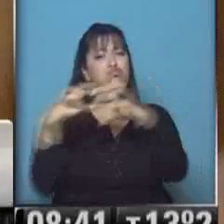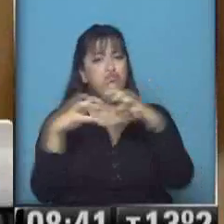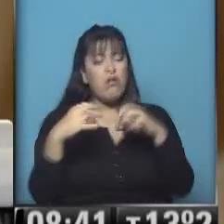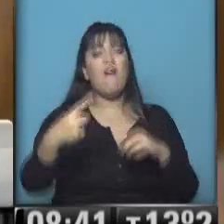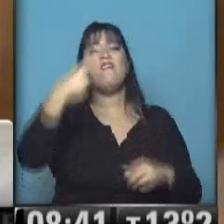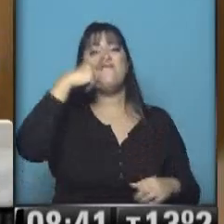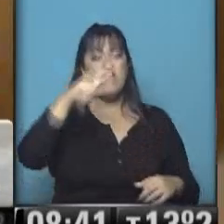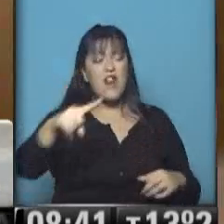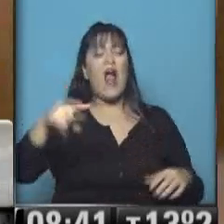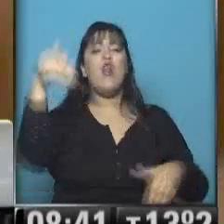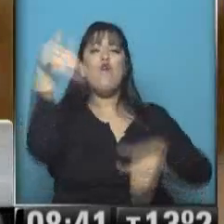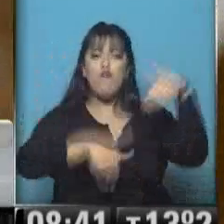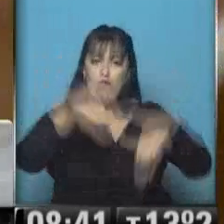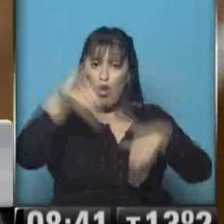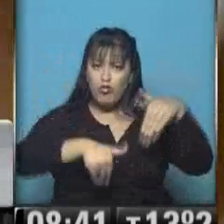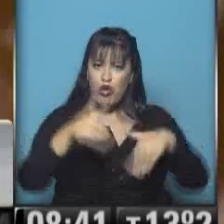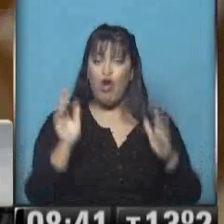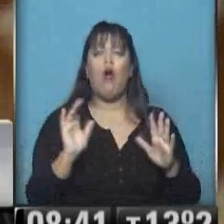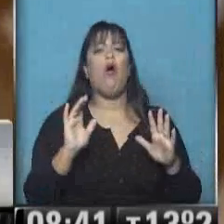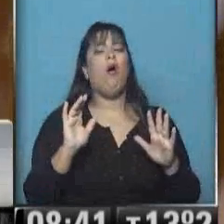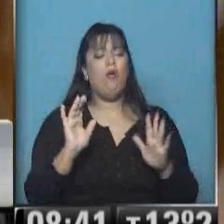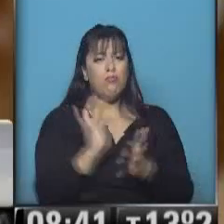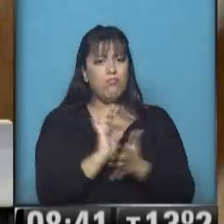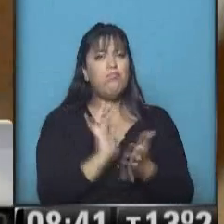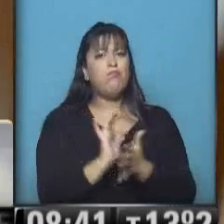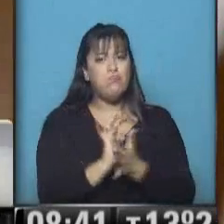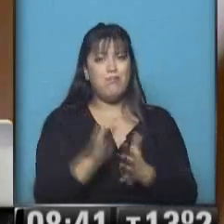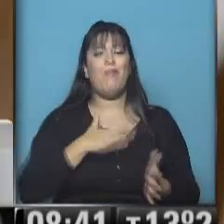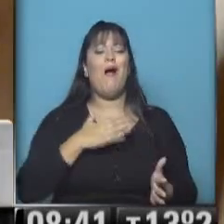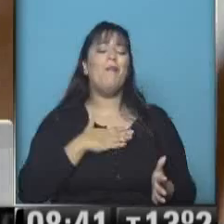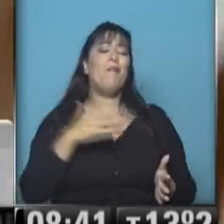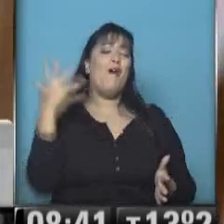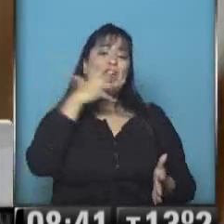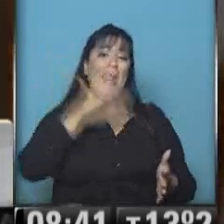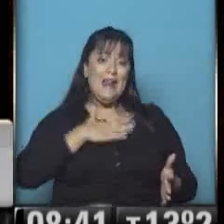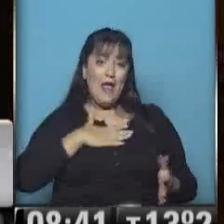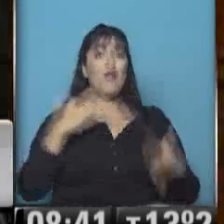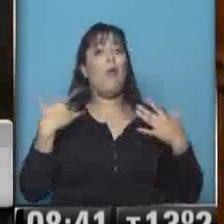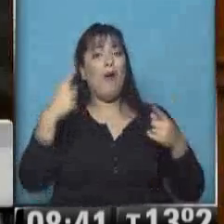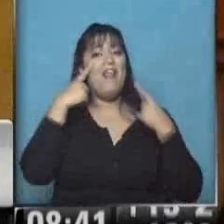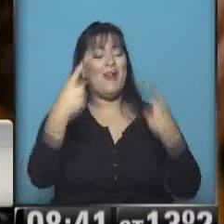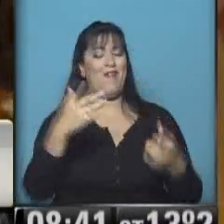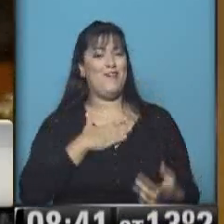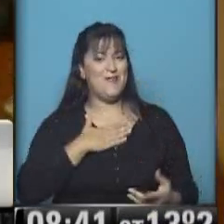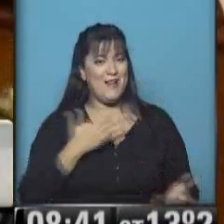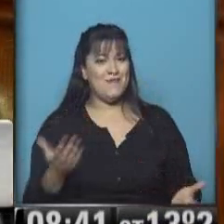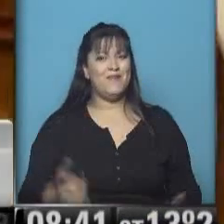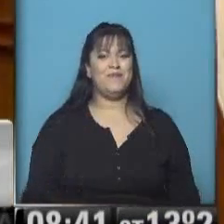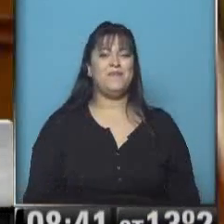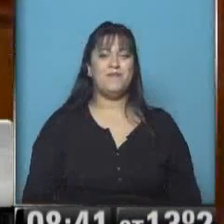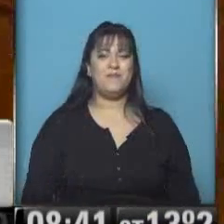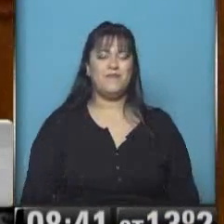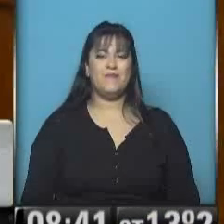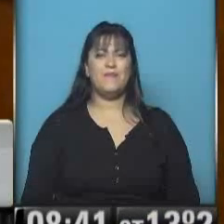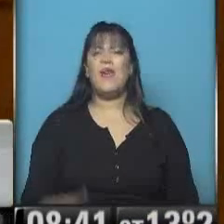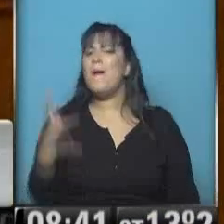Finalmente creo que el voto fue como para que este pobre negro llegue a ser una personalidad destacada de la cultura. ¿Qué es lo que